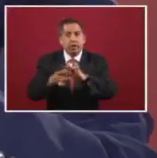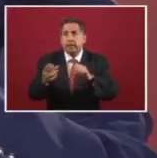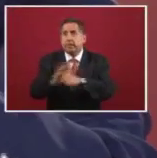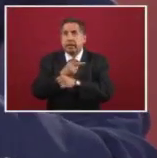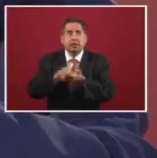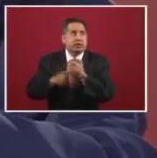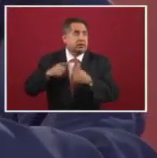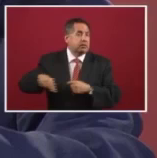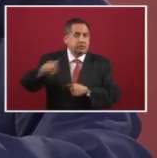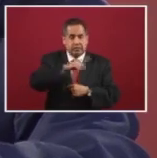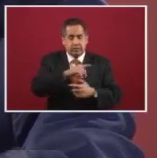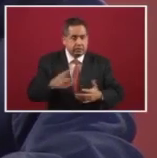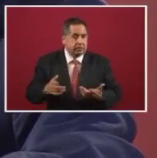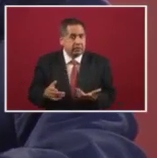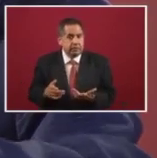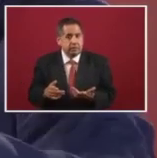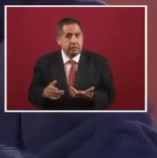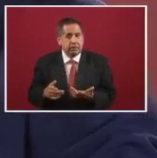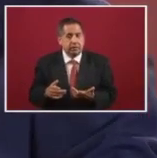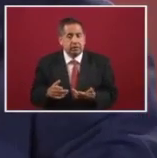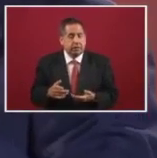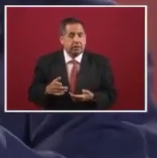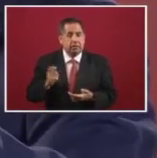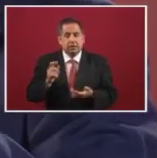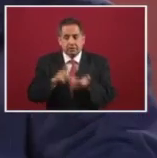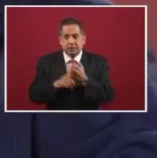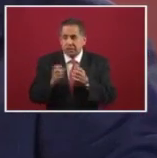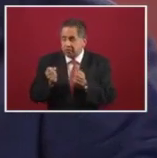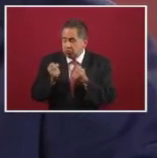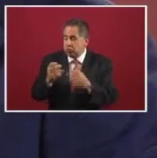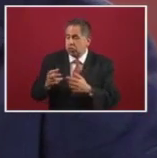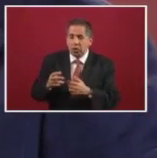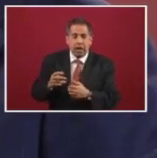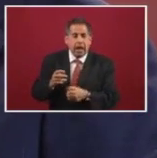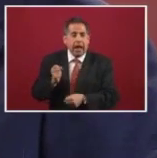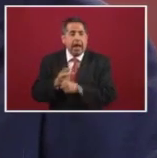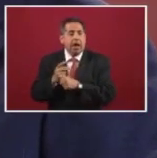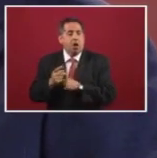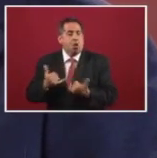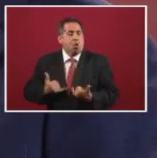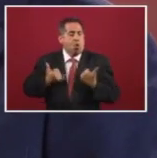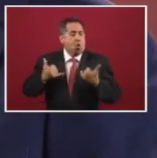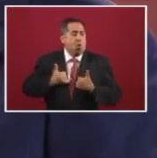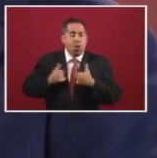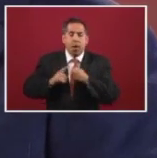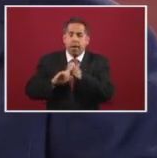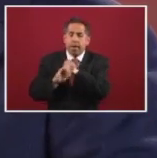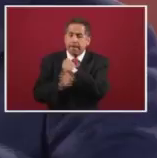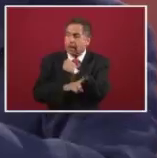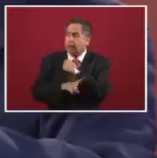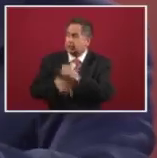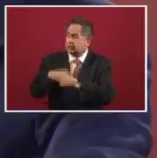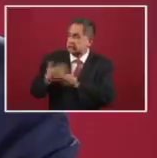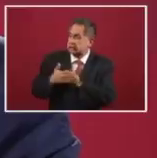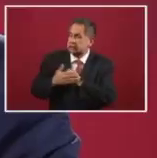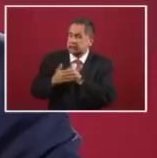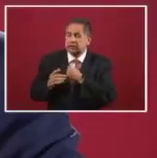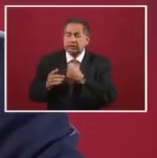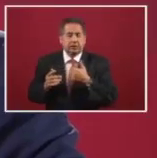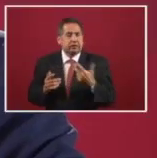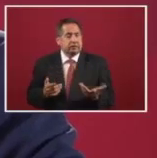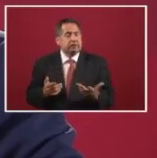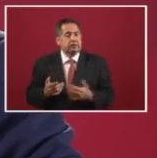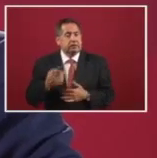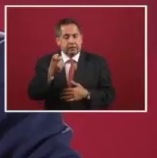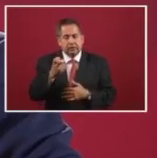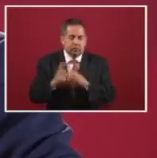sucediendo en embarazos de adolescentes. Entonces, ese